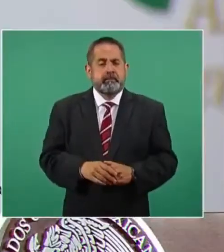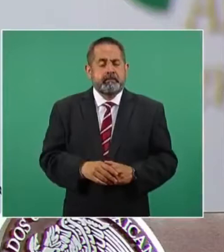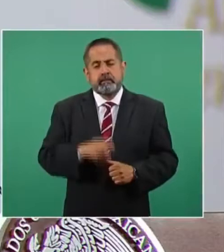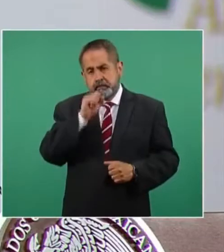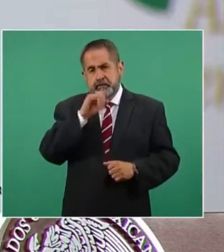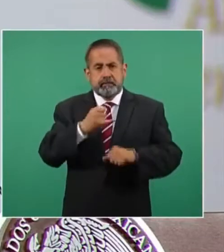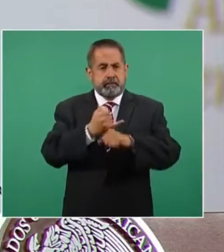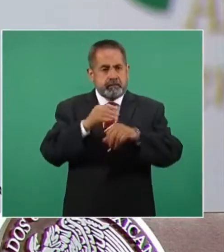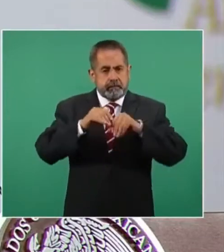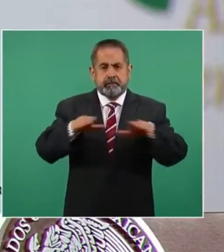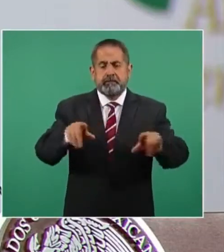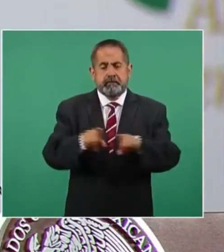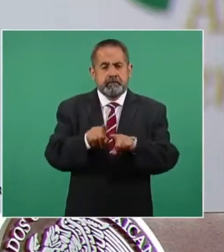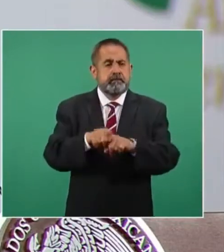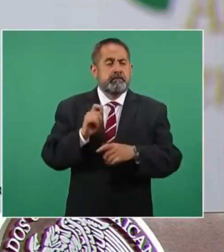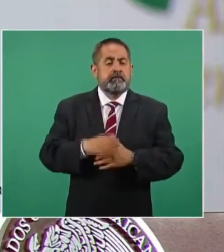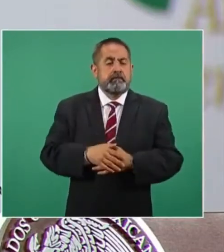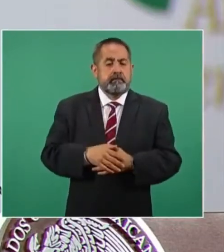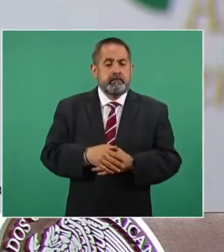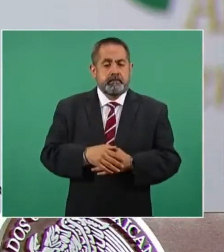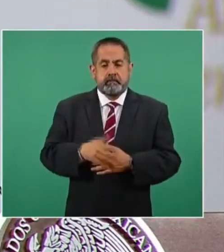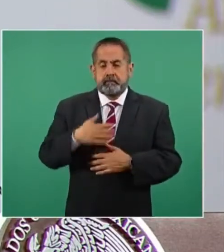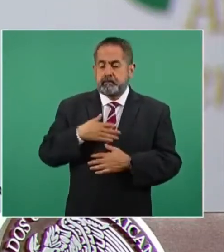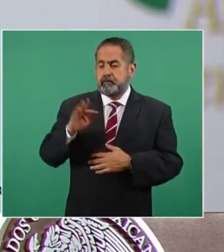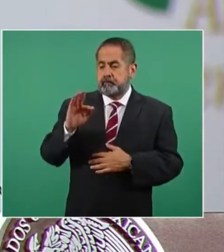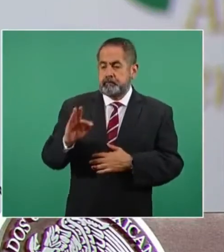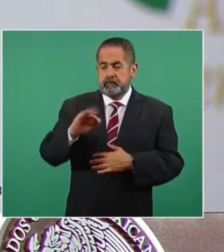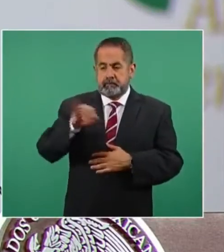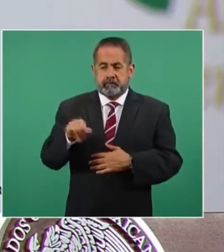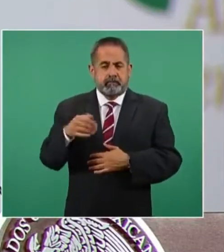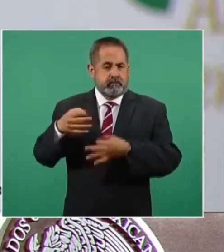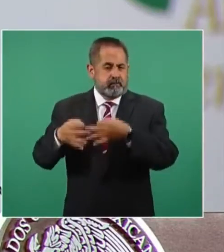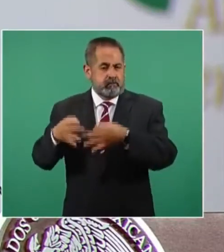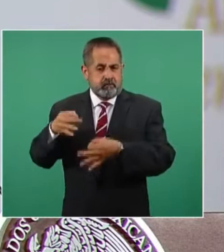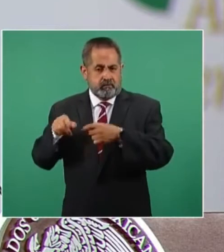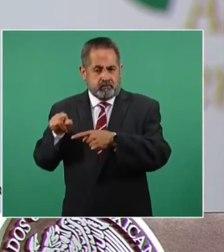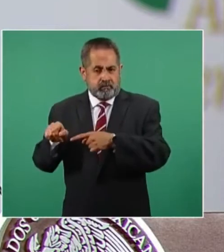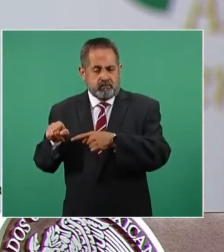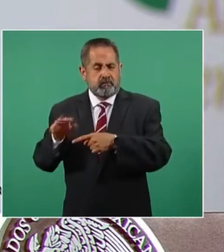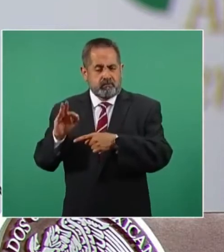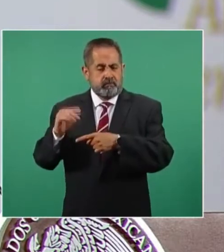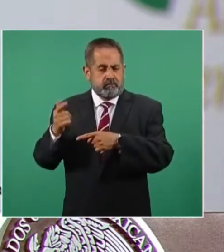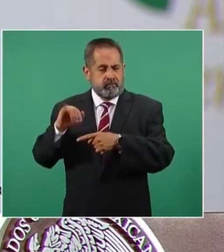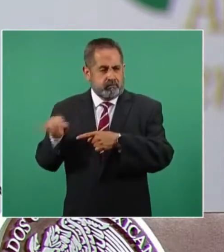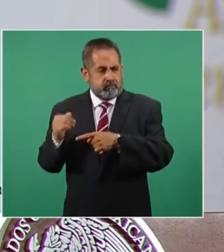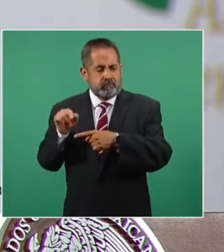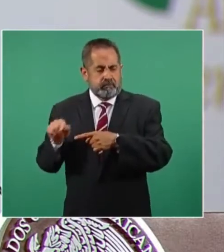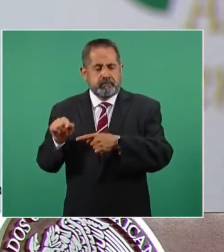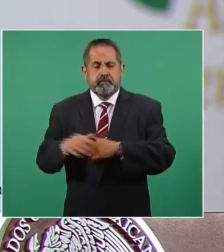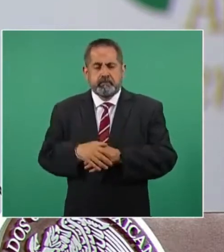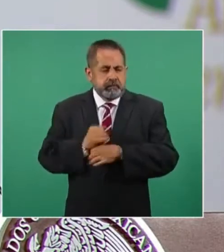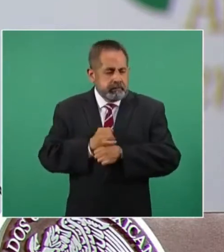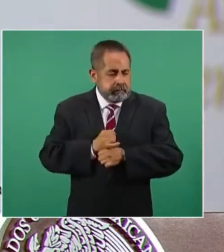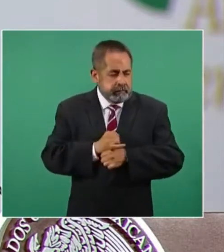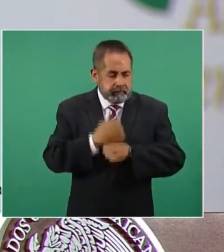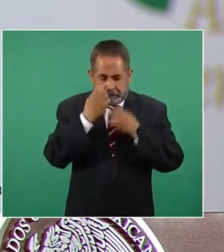Informo también que, como siempre, la Fiscalía General de Justicia debe llevar a cabo un peritaje que inició justamente en la